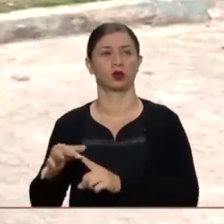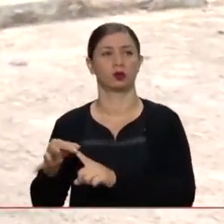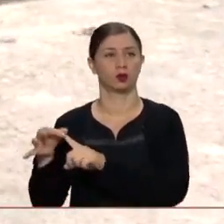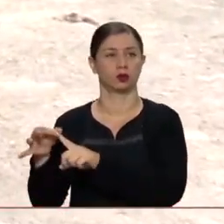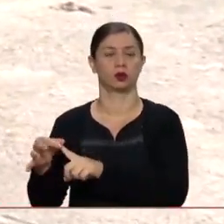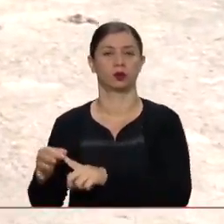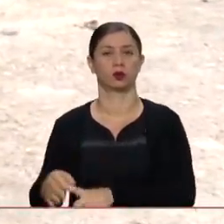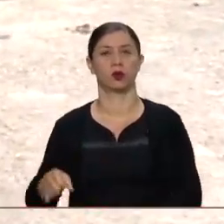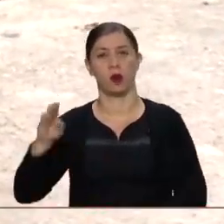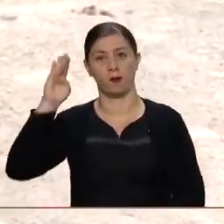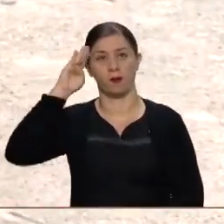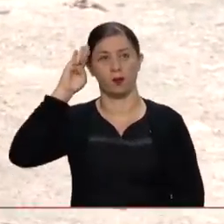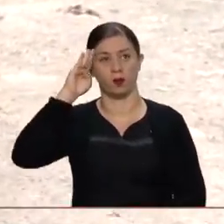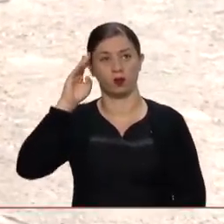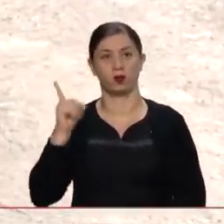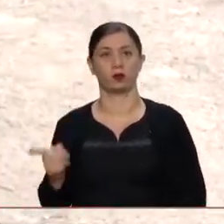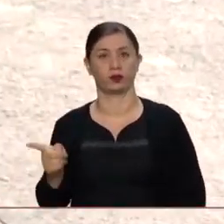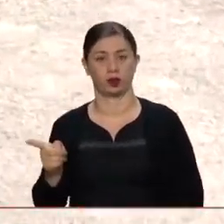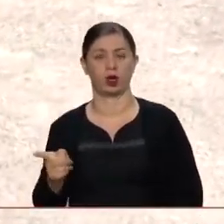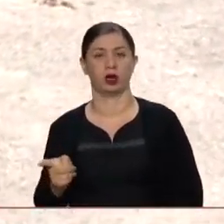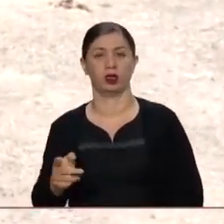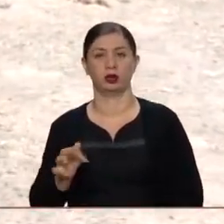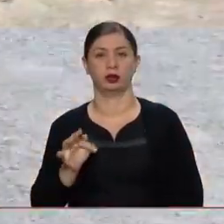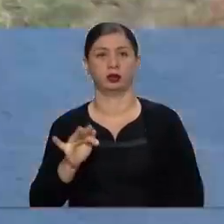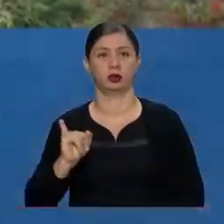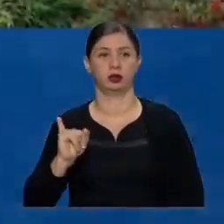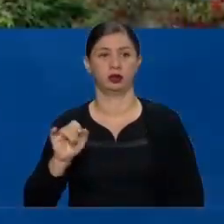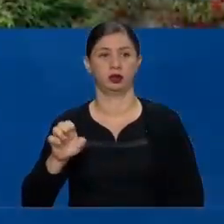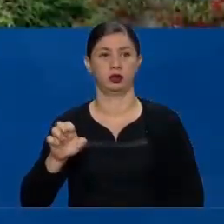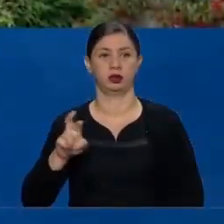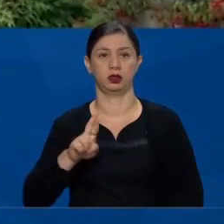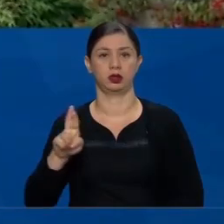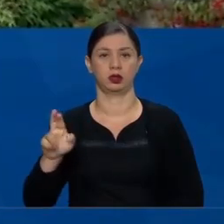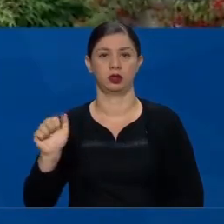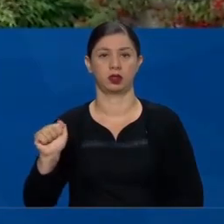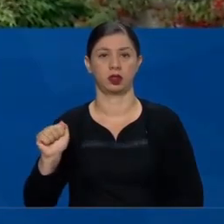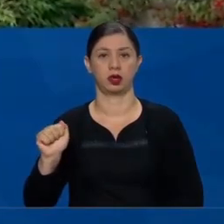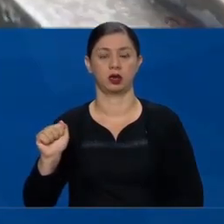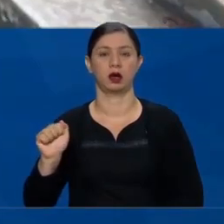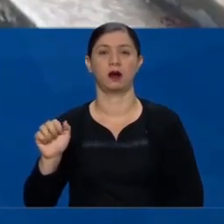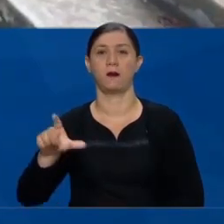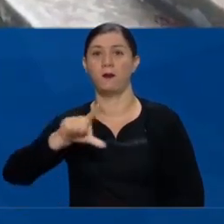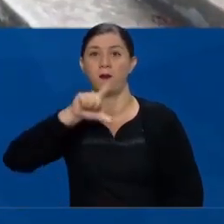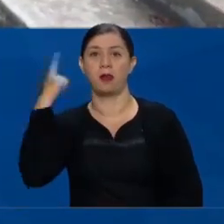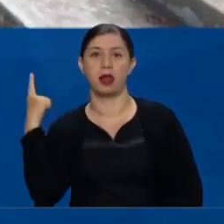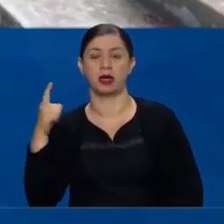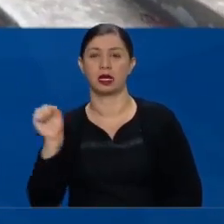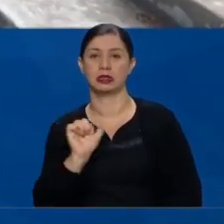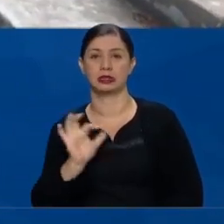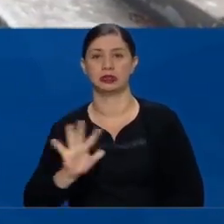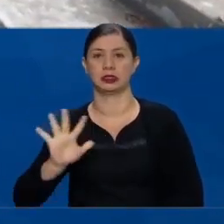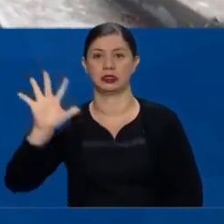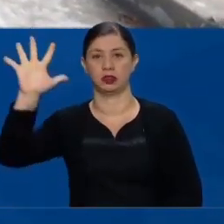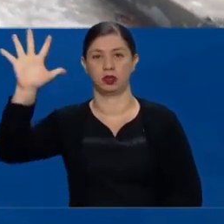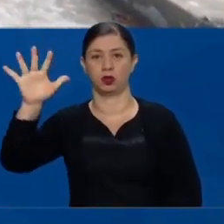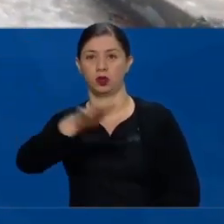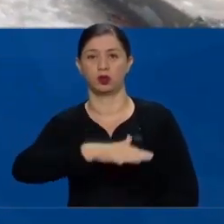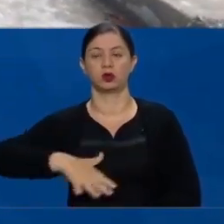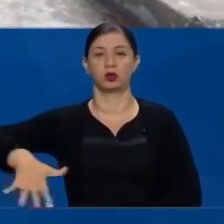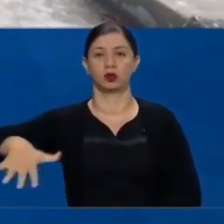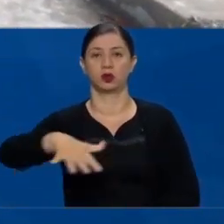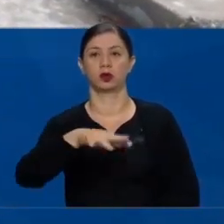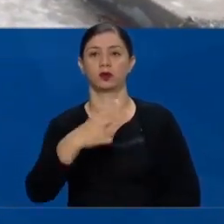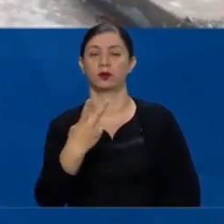de la institución armada acá en esta parte de Tierra Adentro o Tierra Blanca del sector de Siloé en la comuna 20